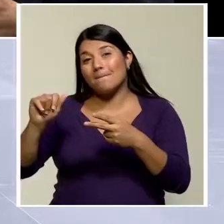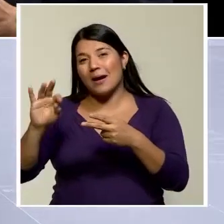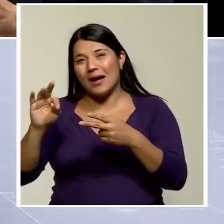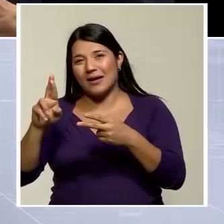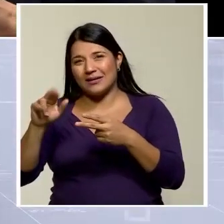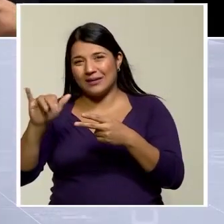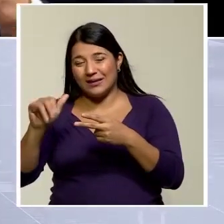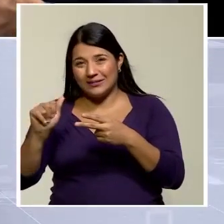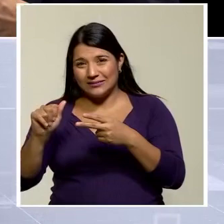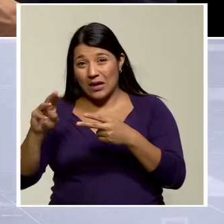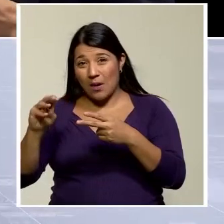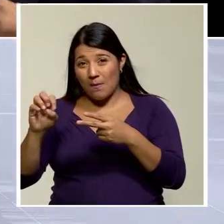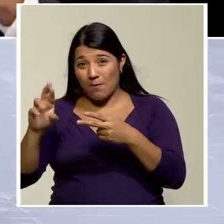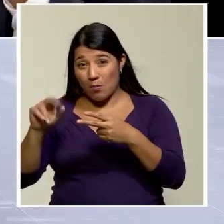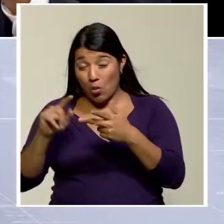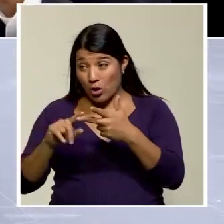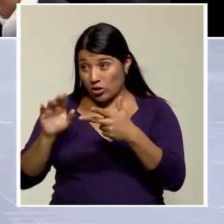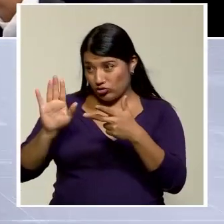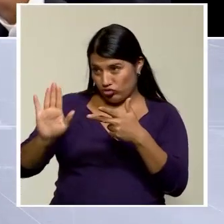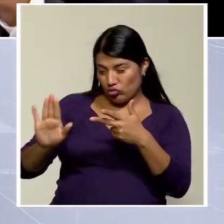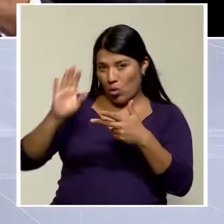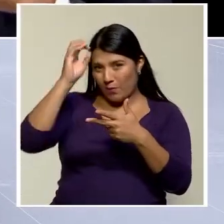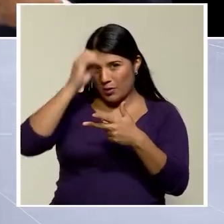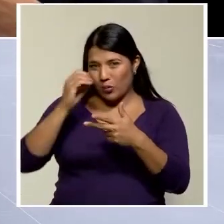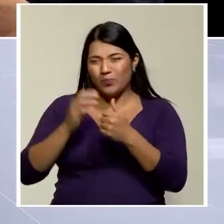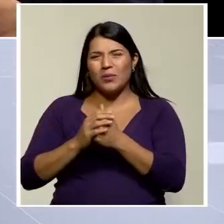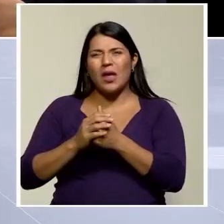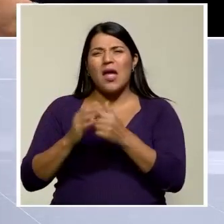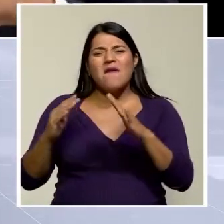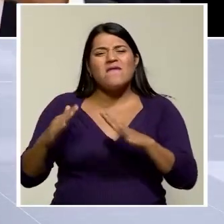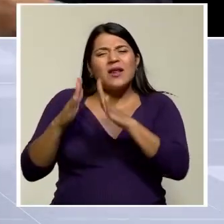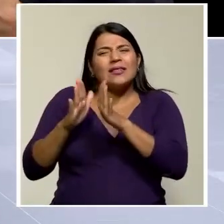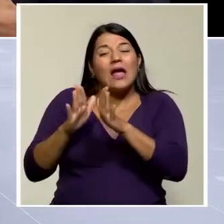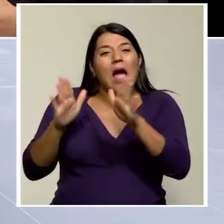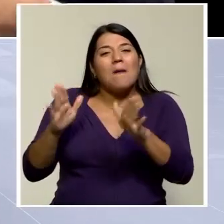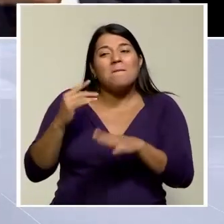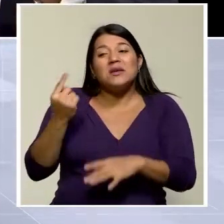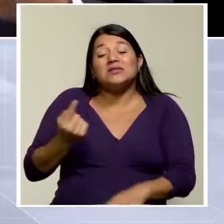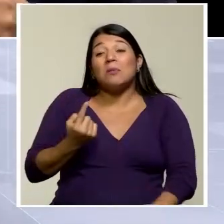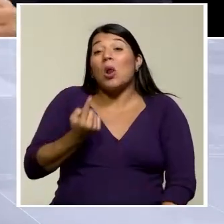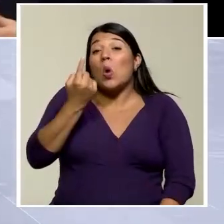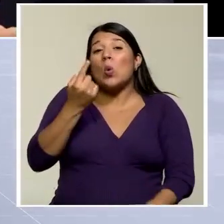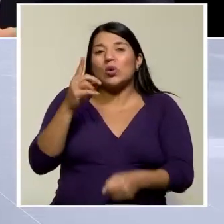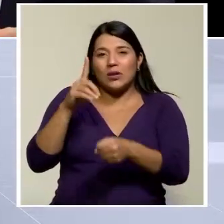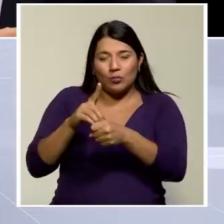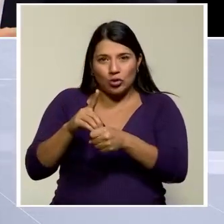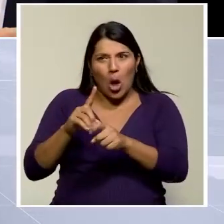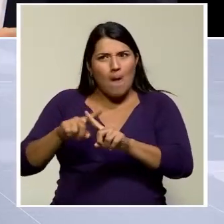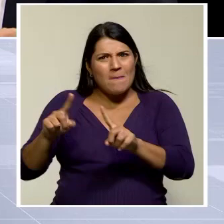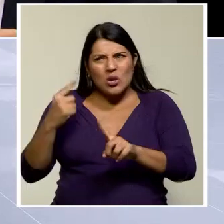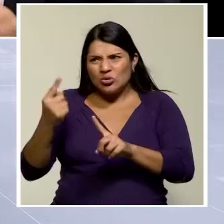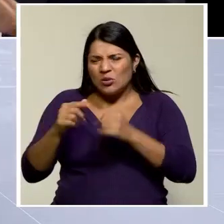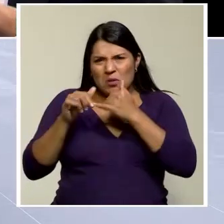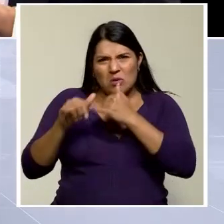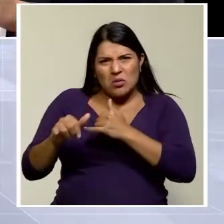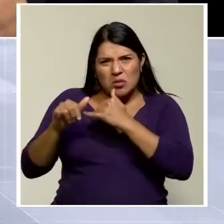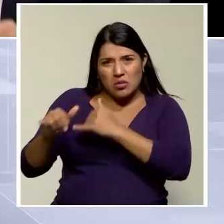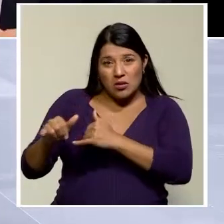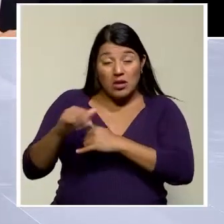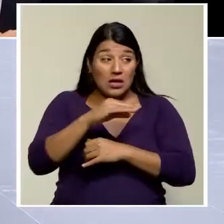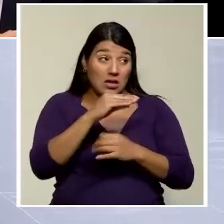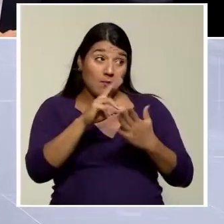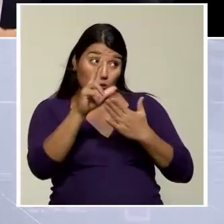siempre cuando la fracción del Frente Amplio era unipersonal. Se han lucido en control político, en denunciar. En proyectos